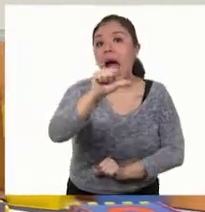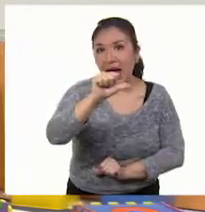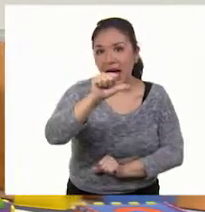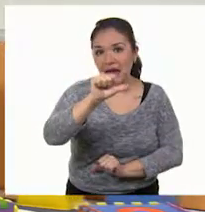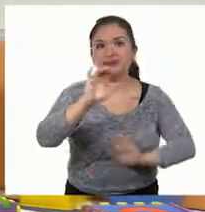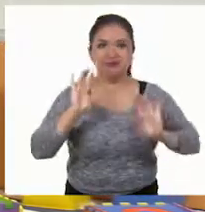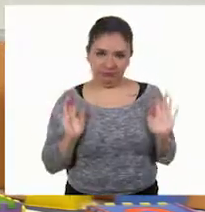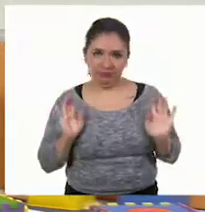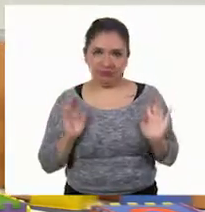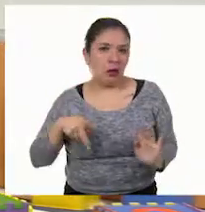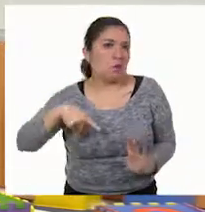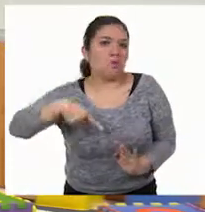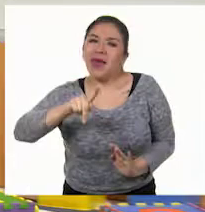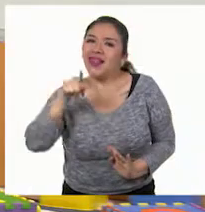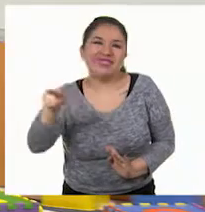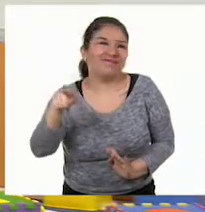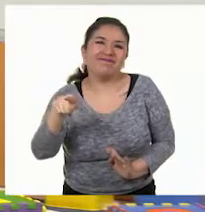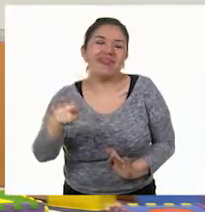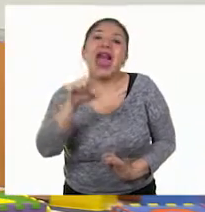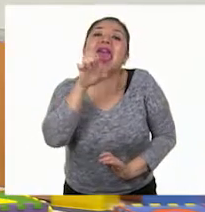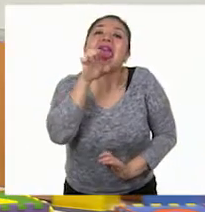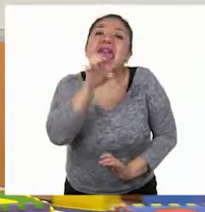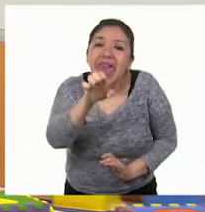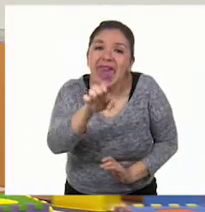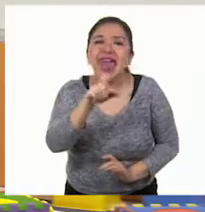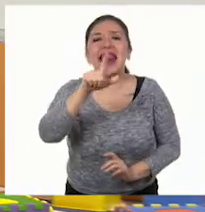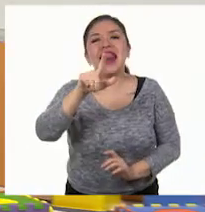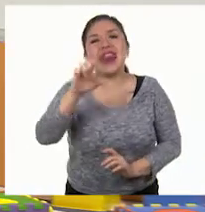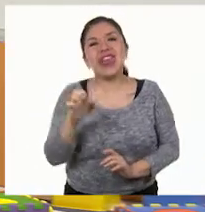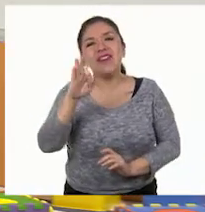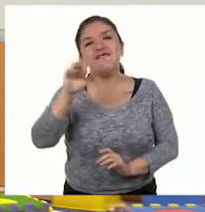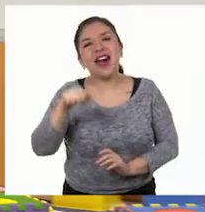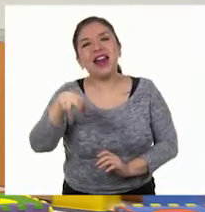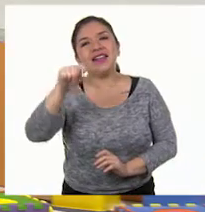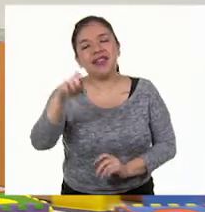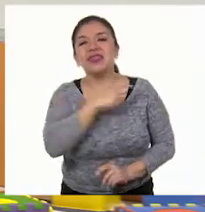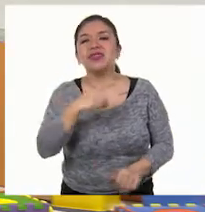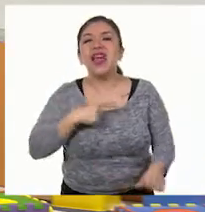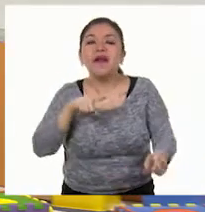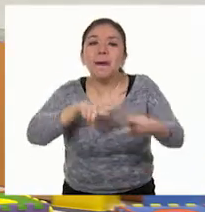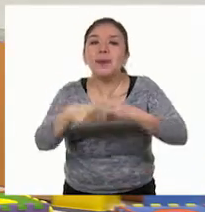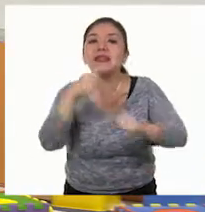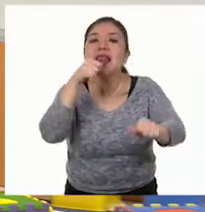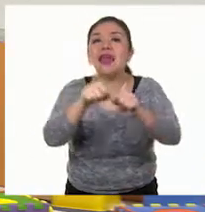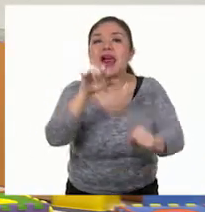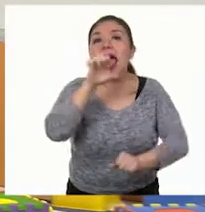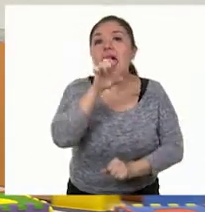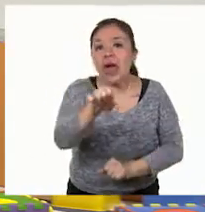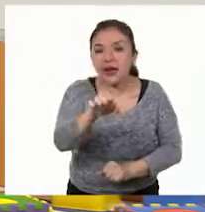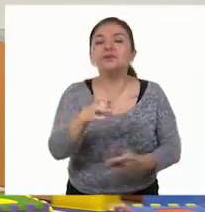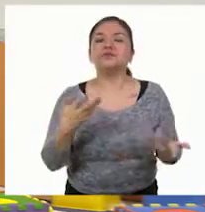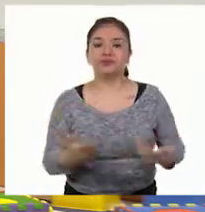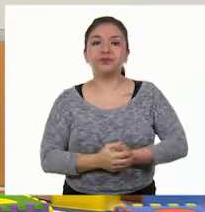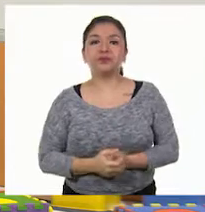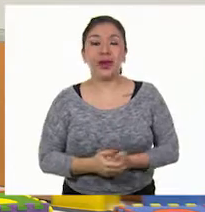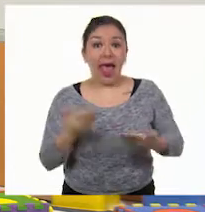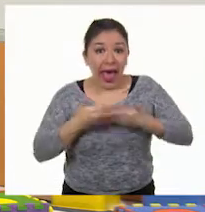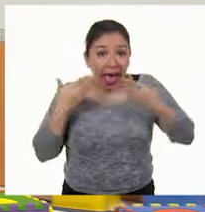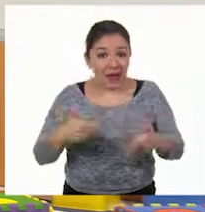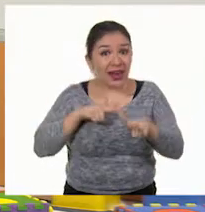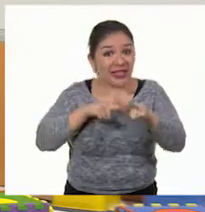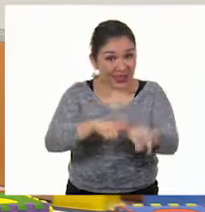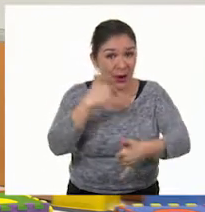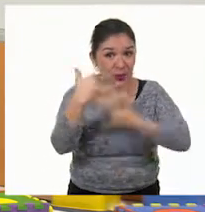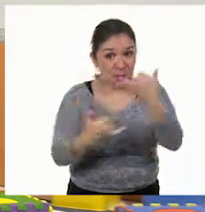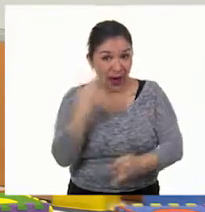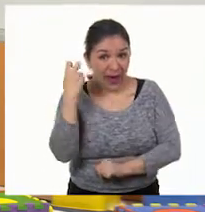Ok, pero no es así, es elefante. Empieza con la vocal E. E. Ok, bueno, pues para continuar con